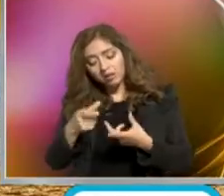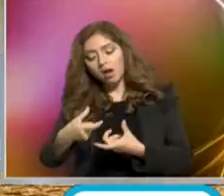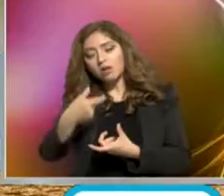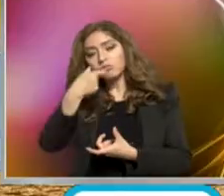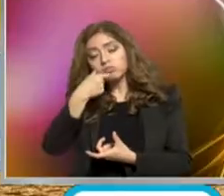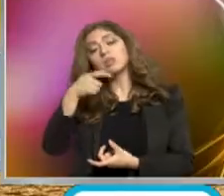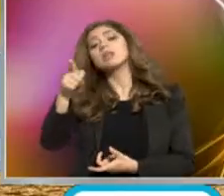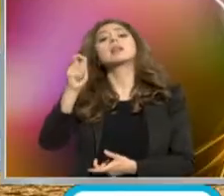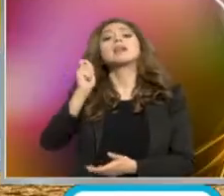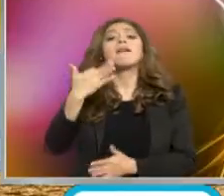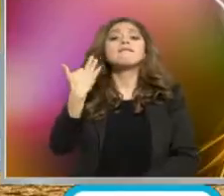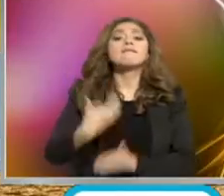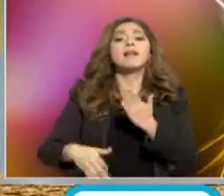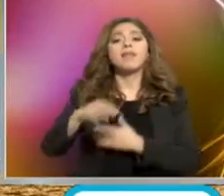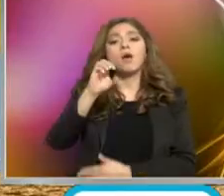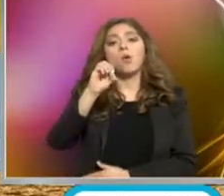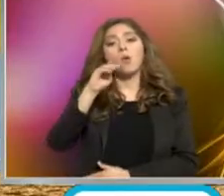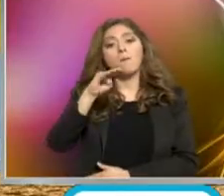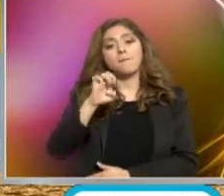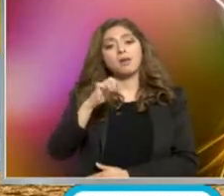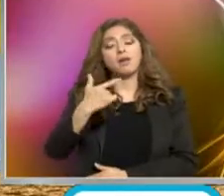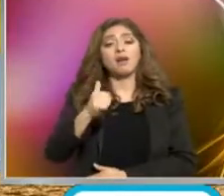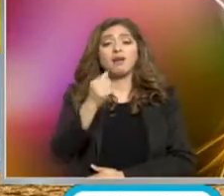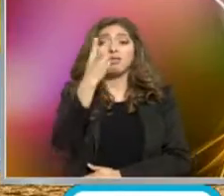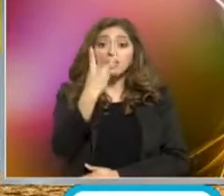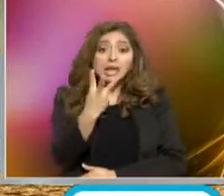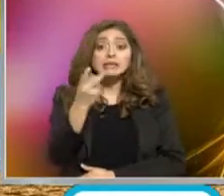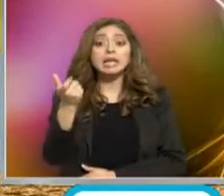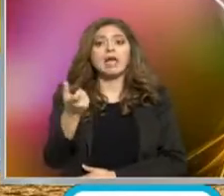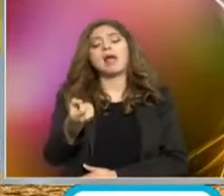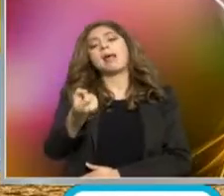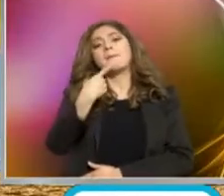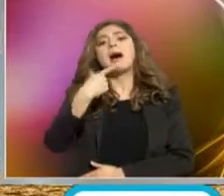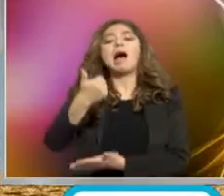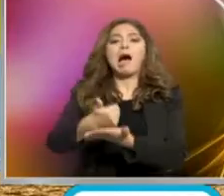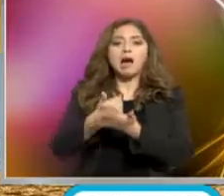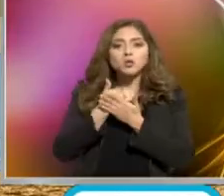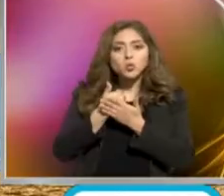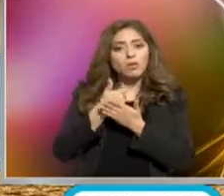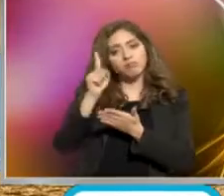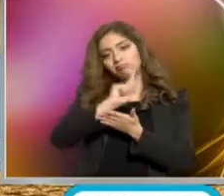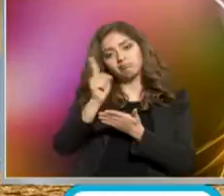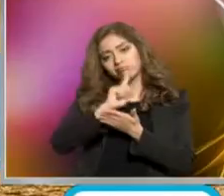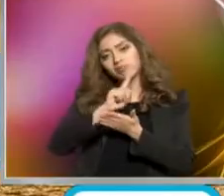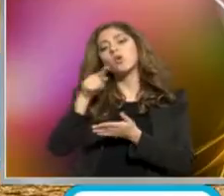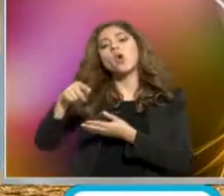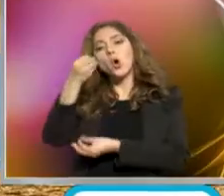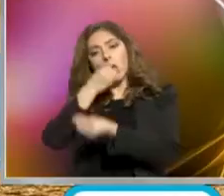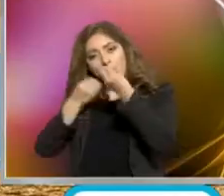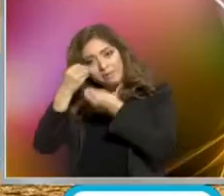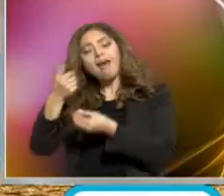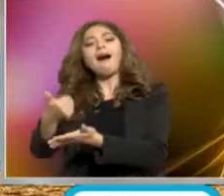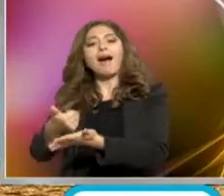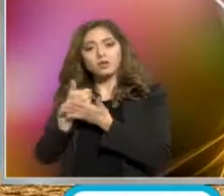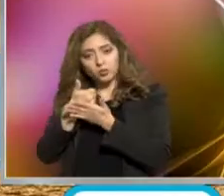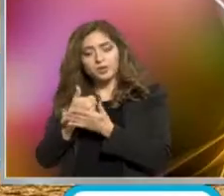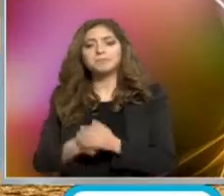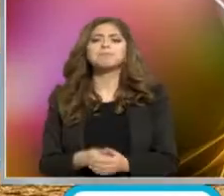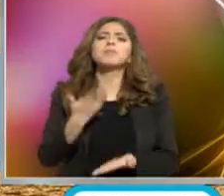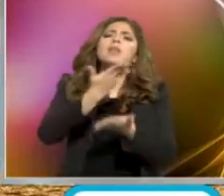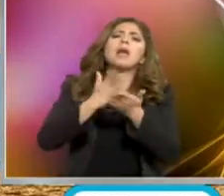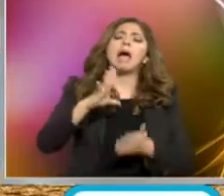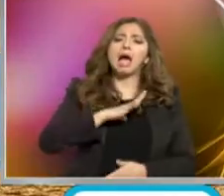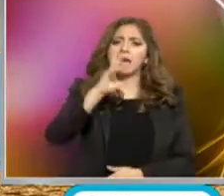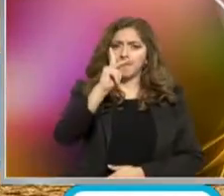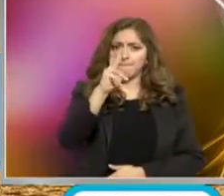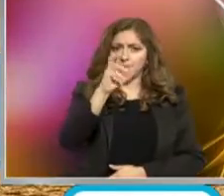tienen deficiencia de omega 3. Ok. Muy Entonces bien. también nos va a ayudar. Ahora, dentro de esta lista también encontramos las proteínas. ¿Y esto es cualquier